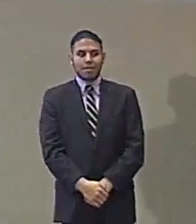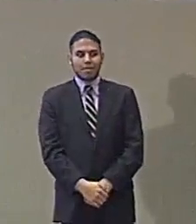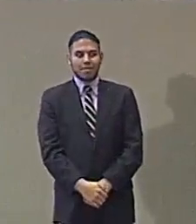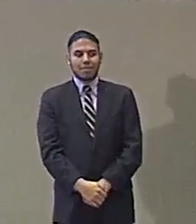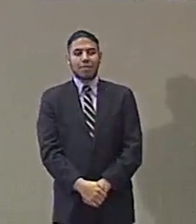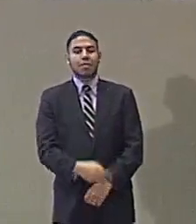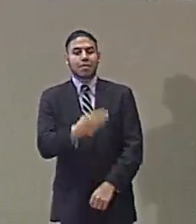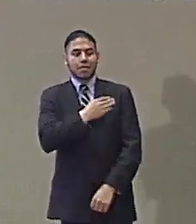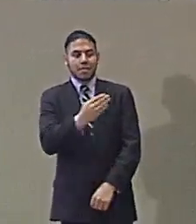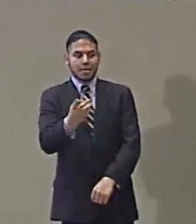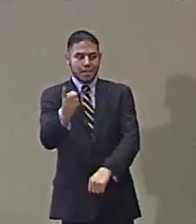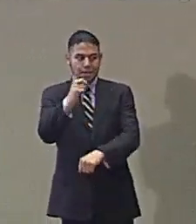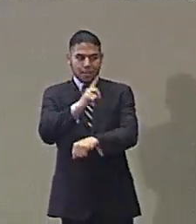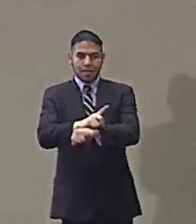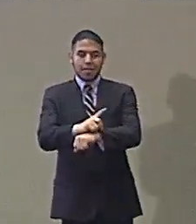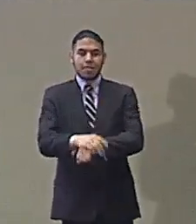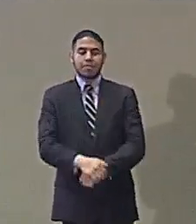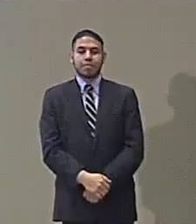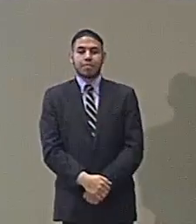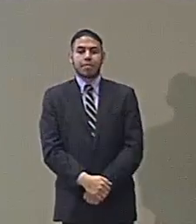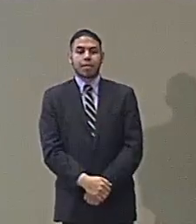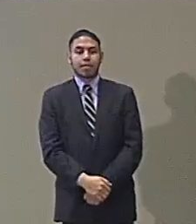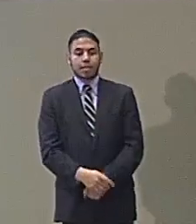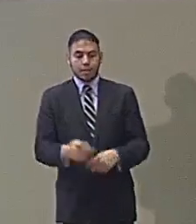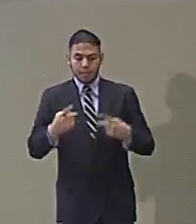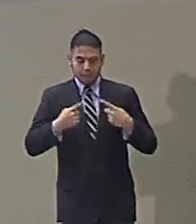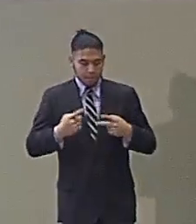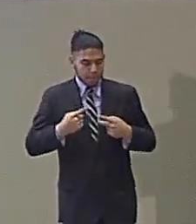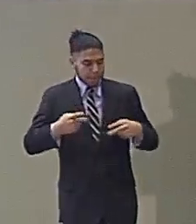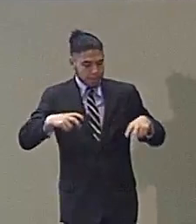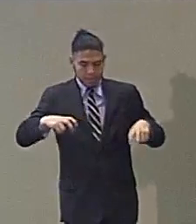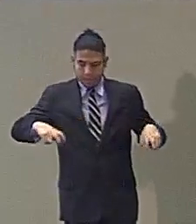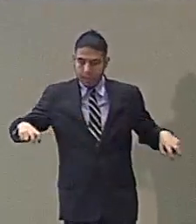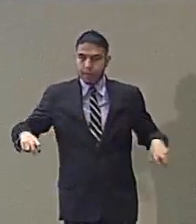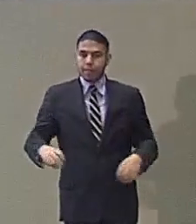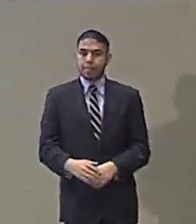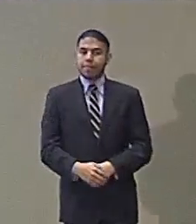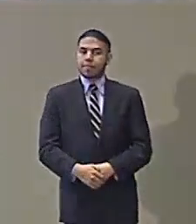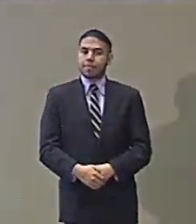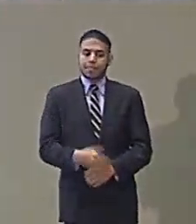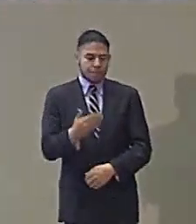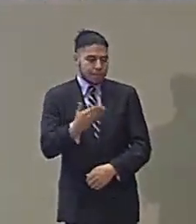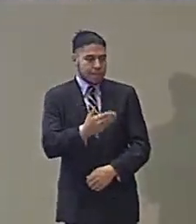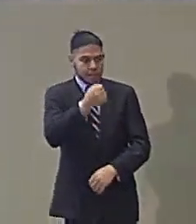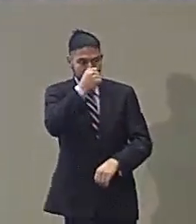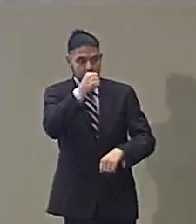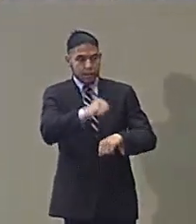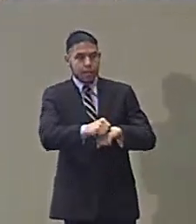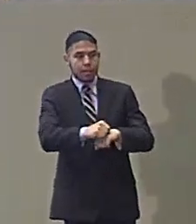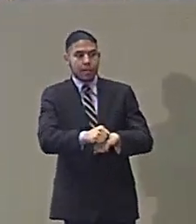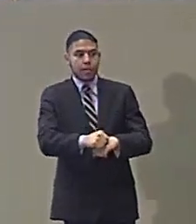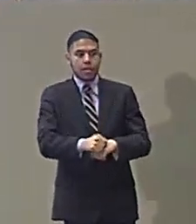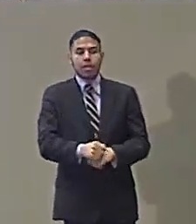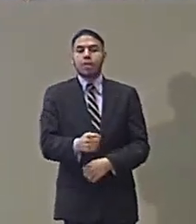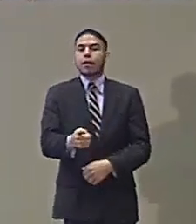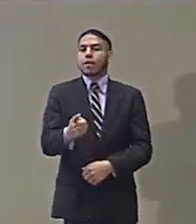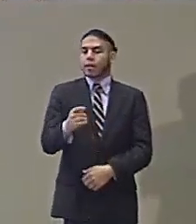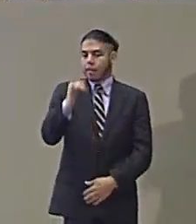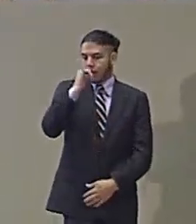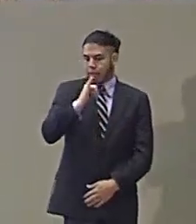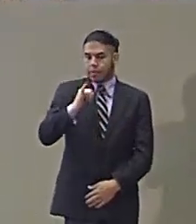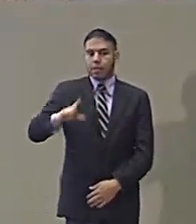buenos días señores miembros del presidio un señor secretario la secretaria señor jefe de gobierno